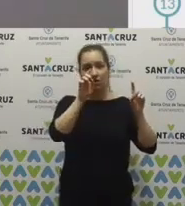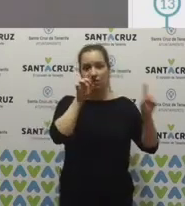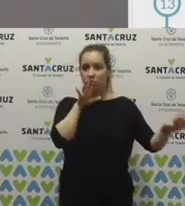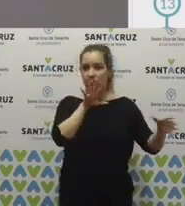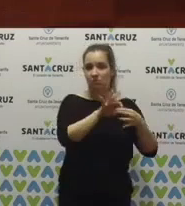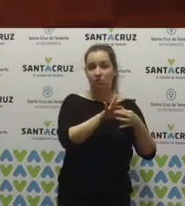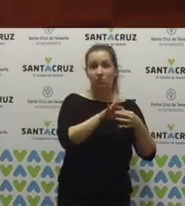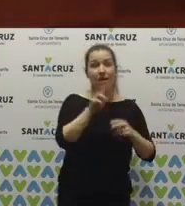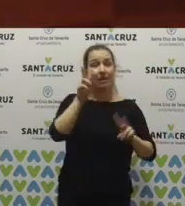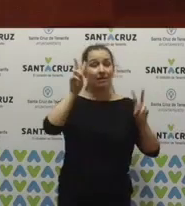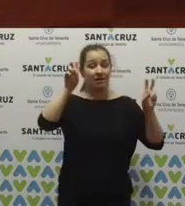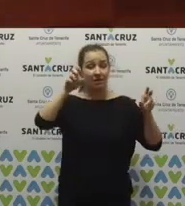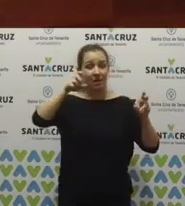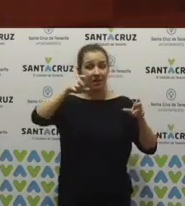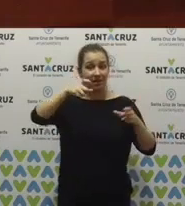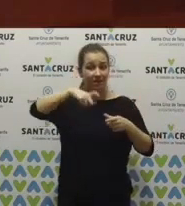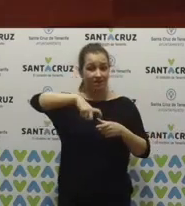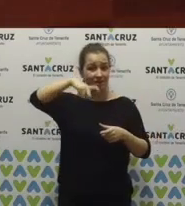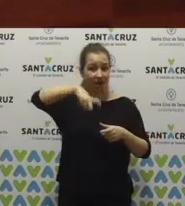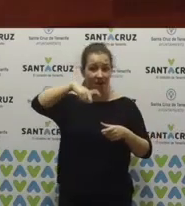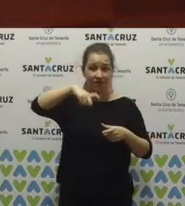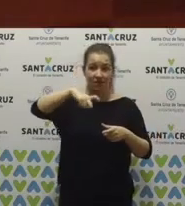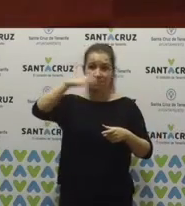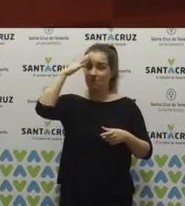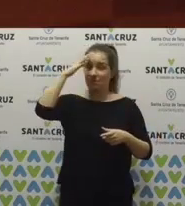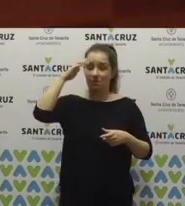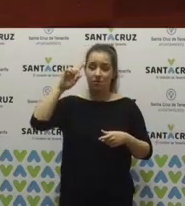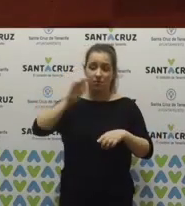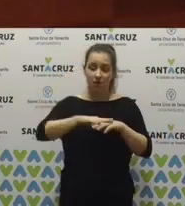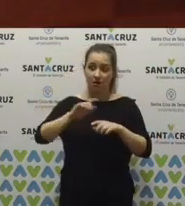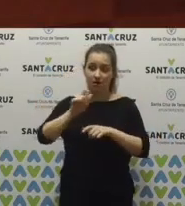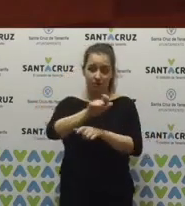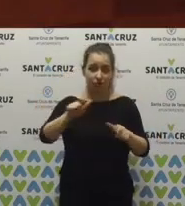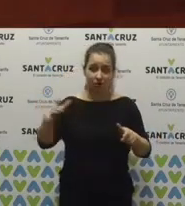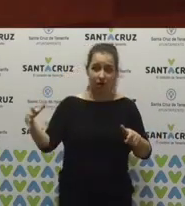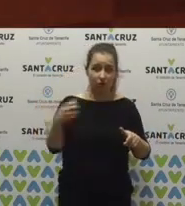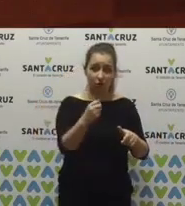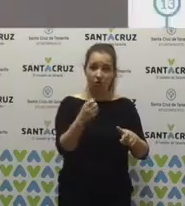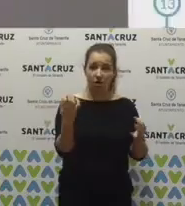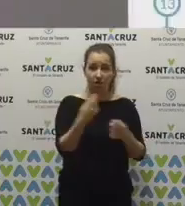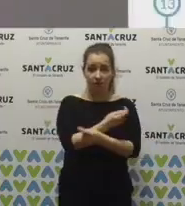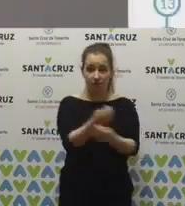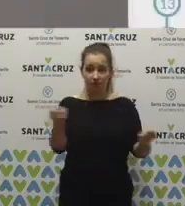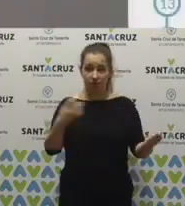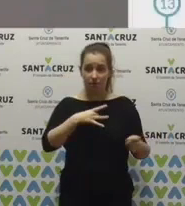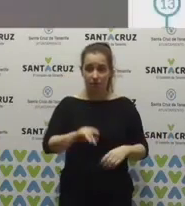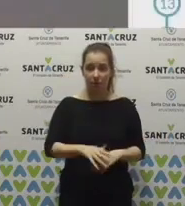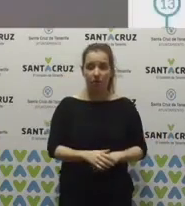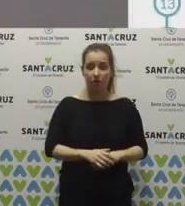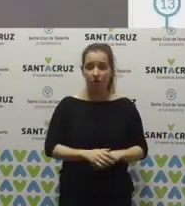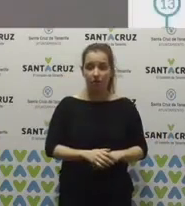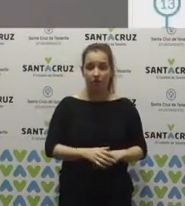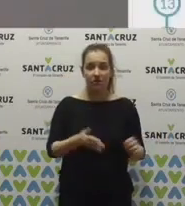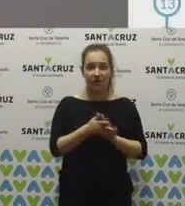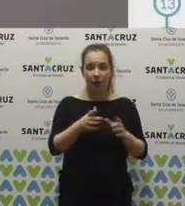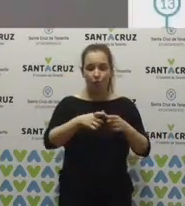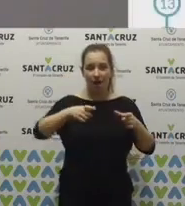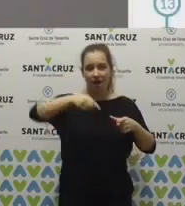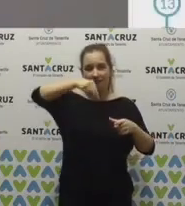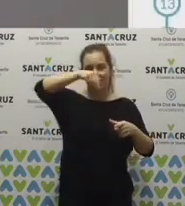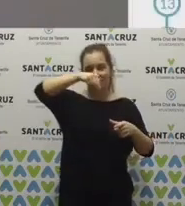consideramos que deben estar ser para toda la población vale una tarjeta 5 por así decirlo universal muchas